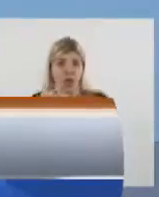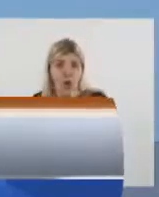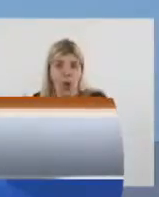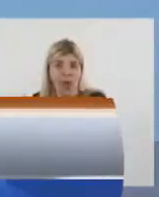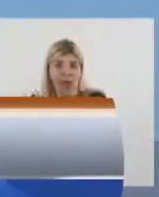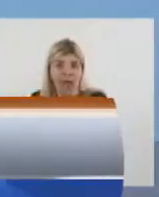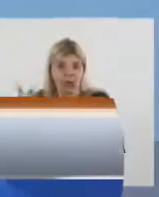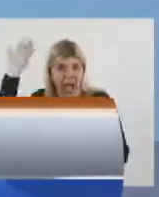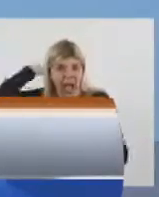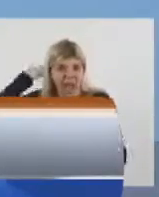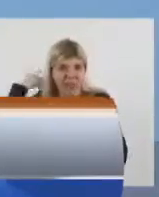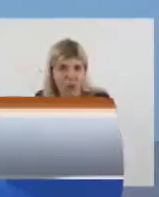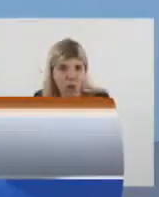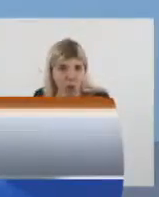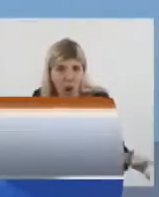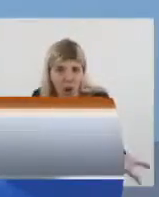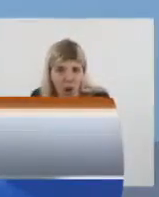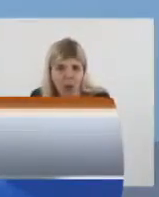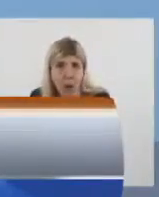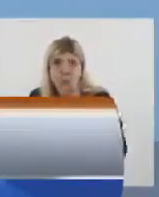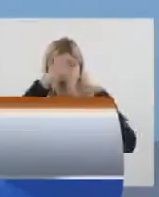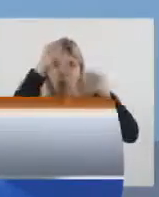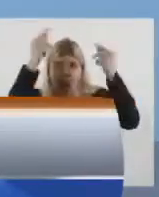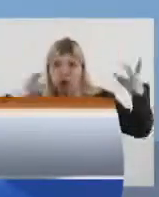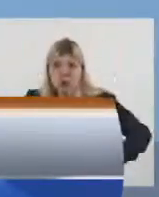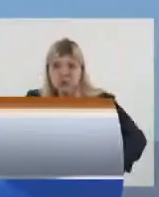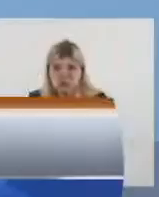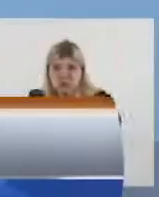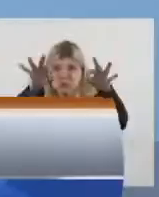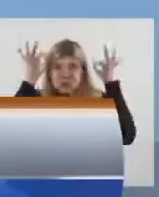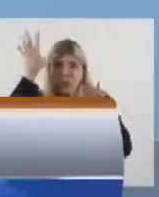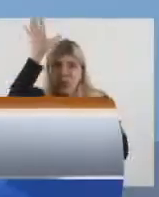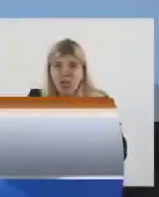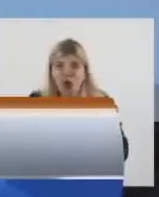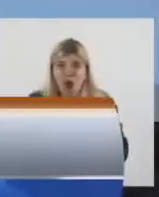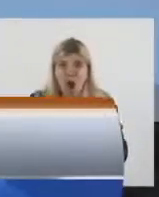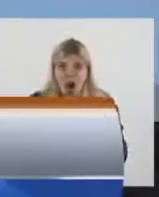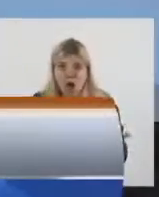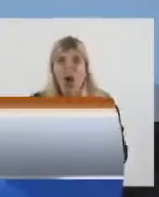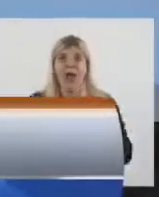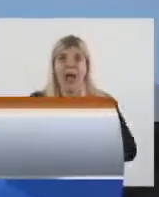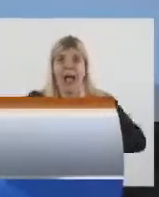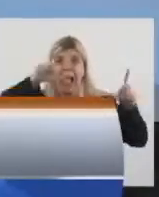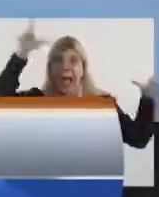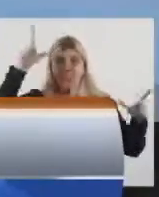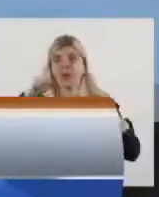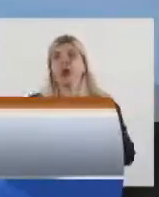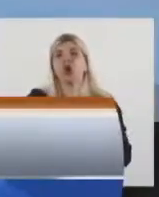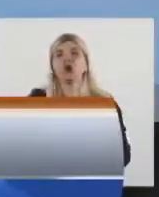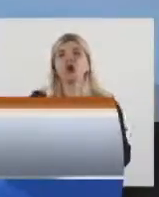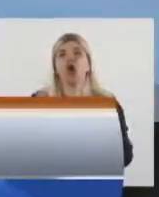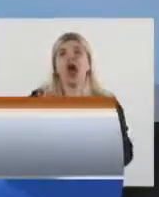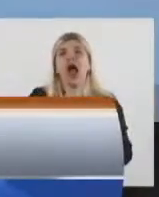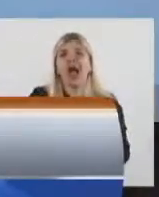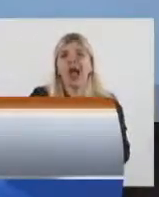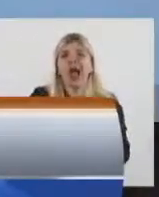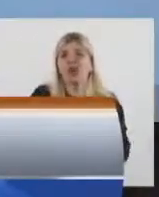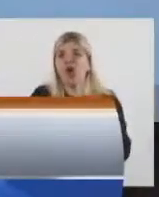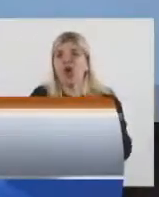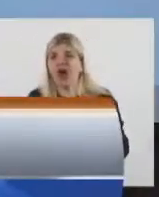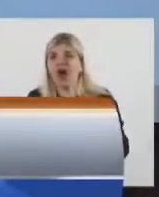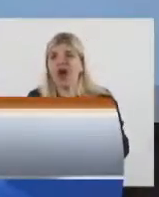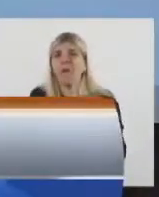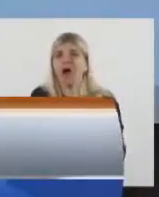masiva y tan amplia decir piensen ustedes que nosotros por año de todas las vacunas